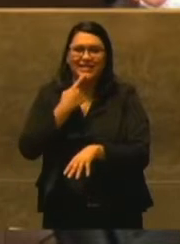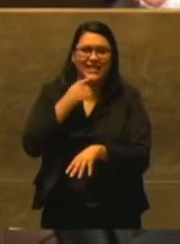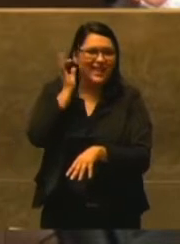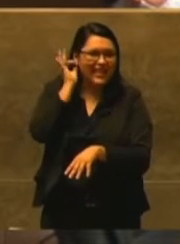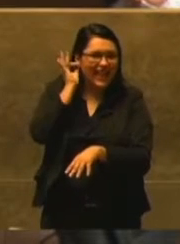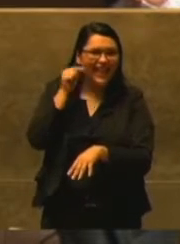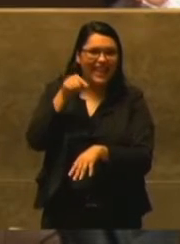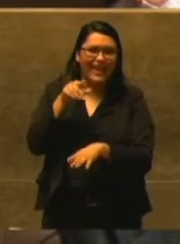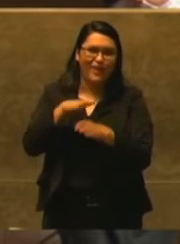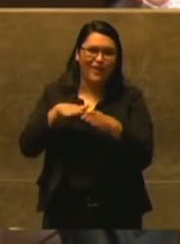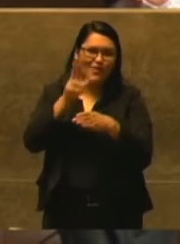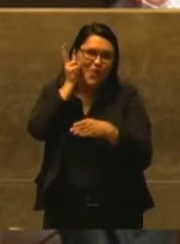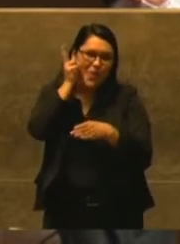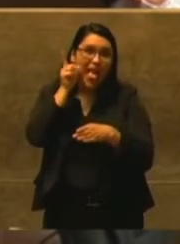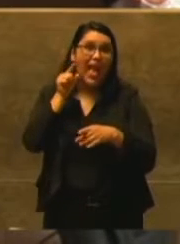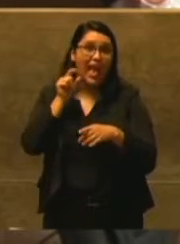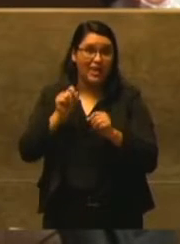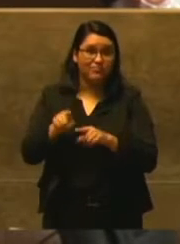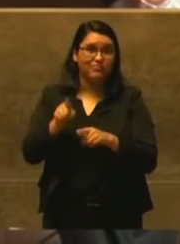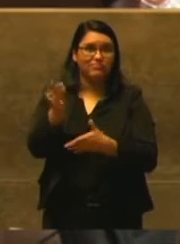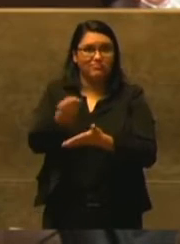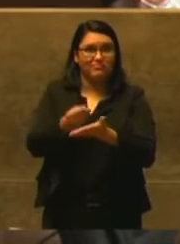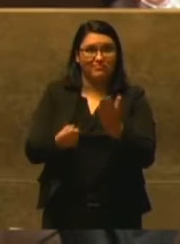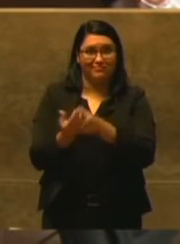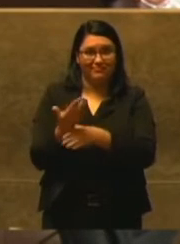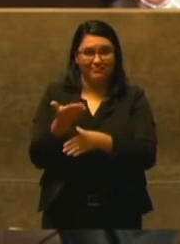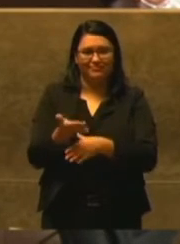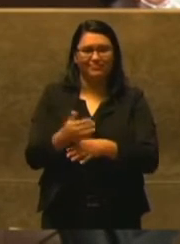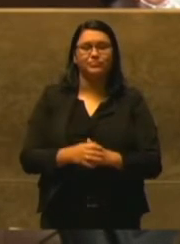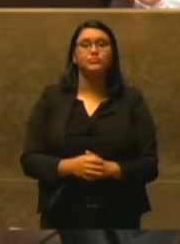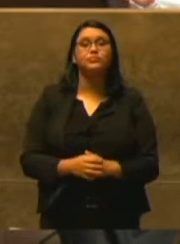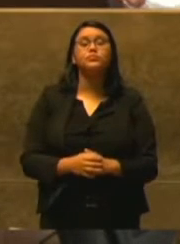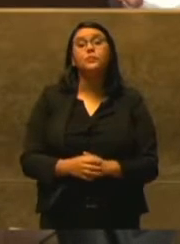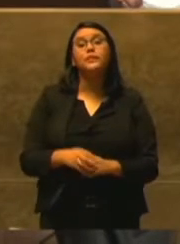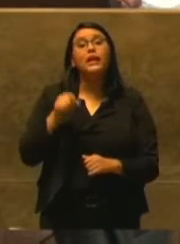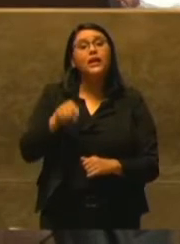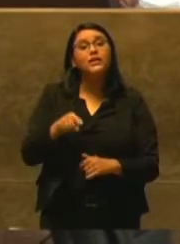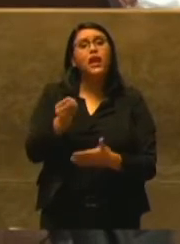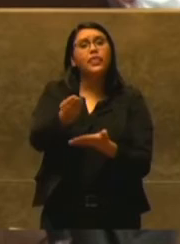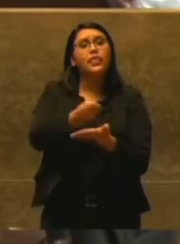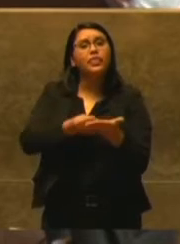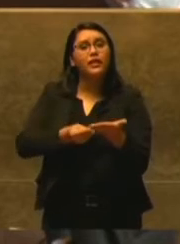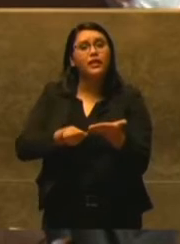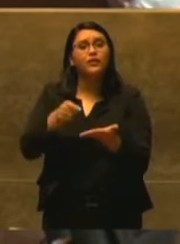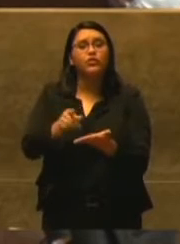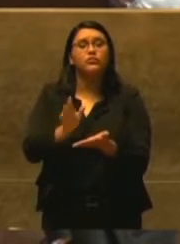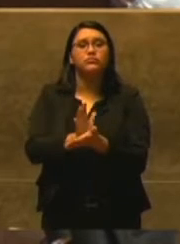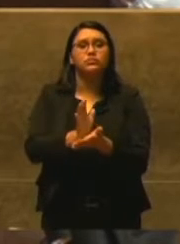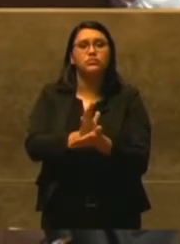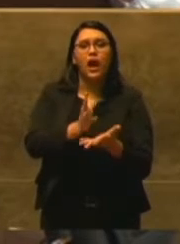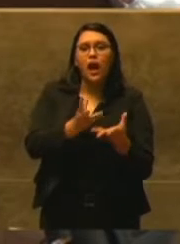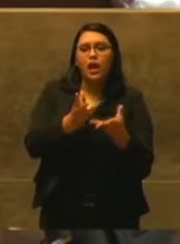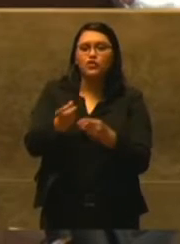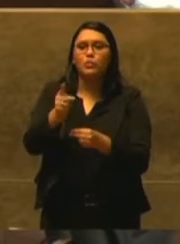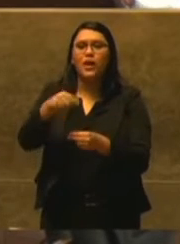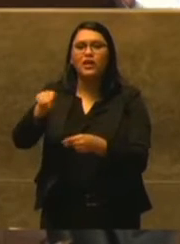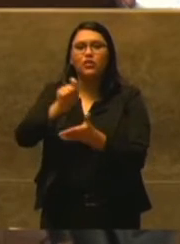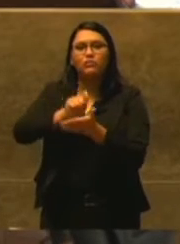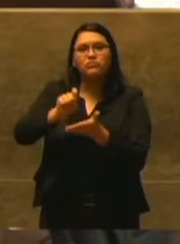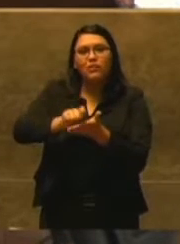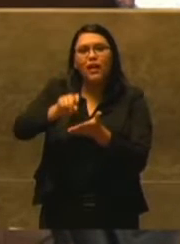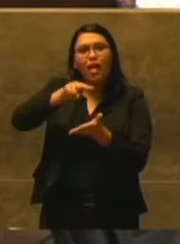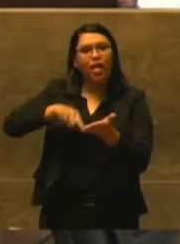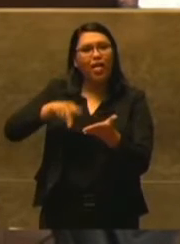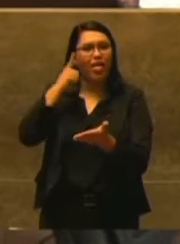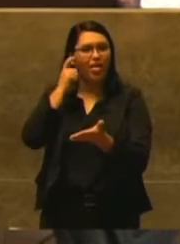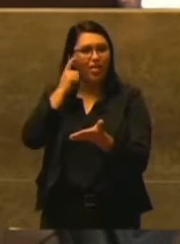comunidad. Y esos dibujos se instrumentaron como una herramienta de alfabetización.